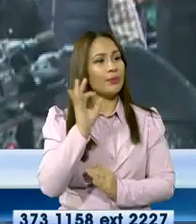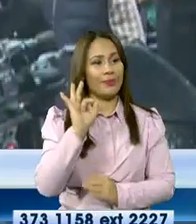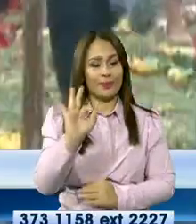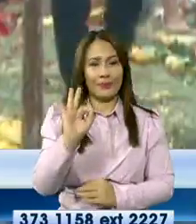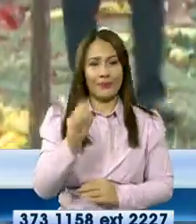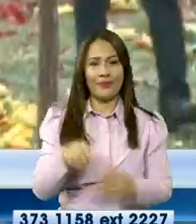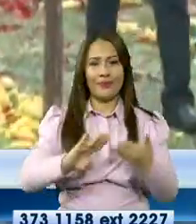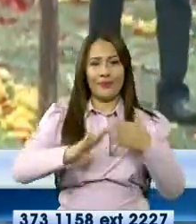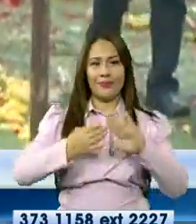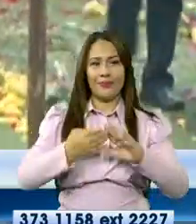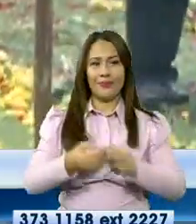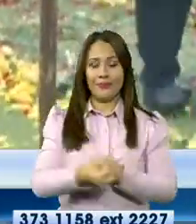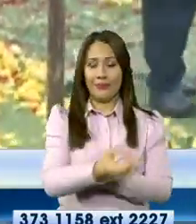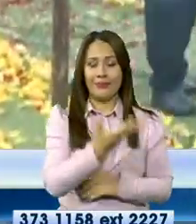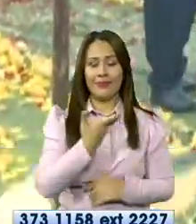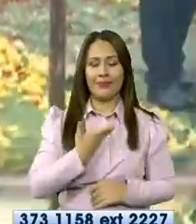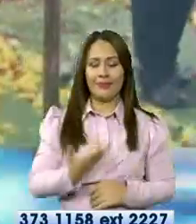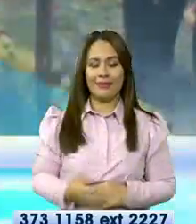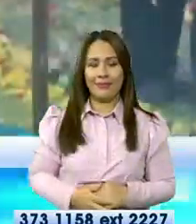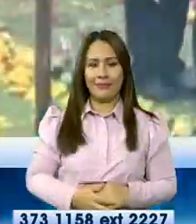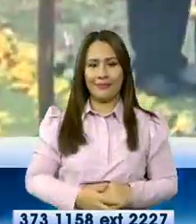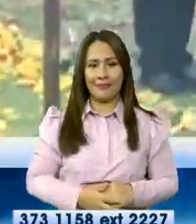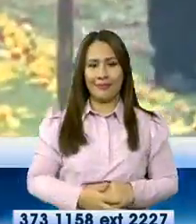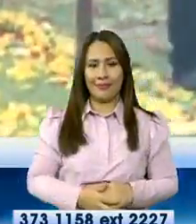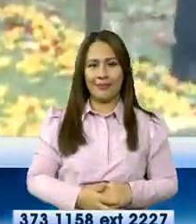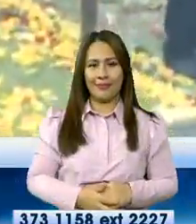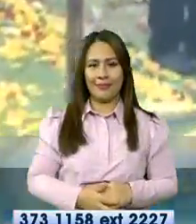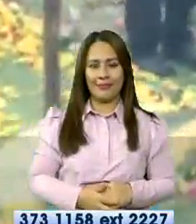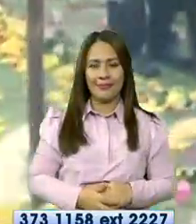humanidad. Informó Javier Gallo.